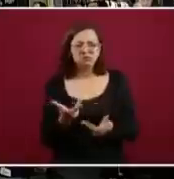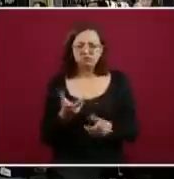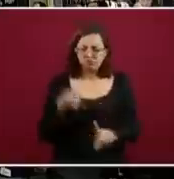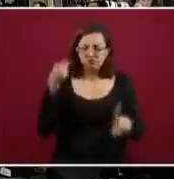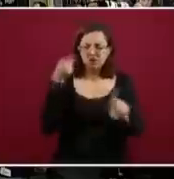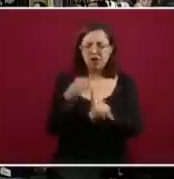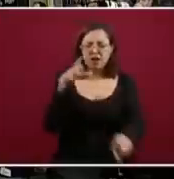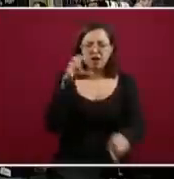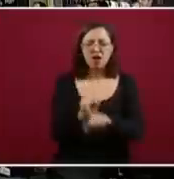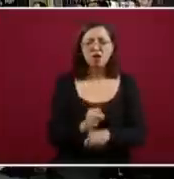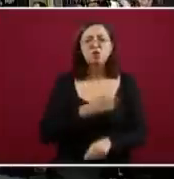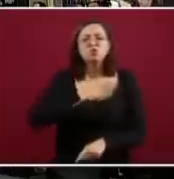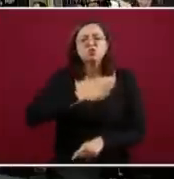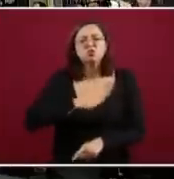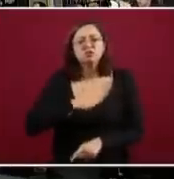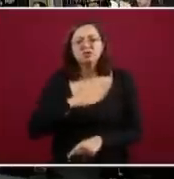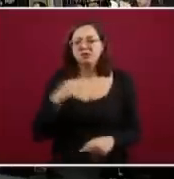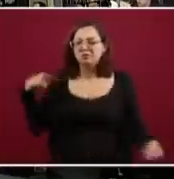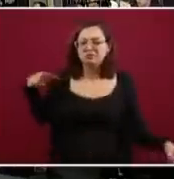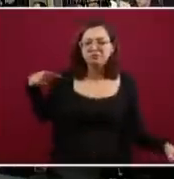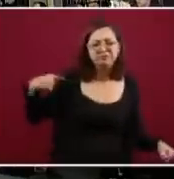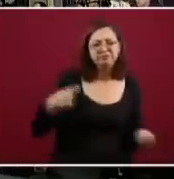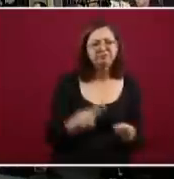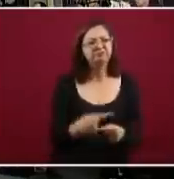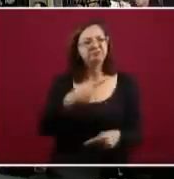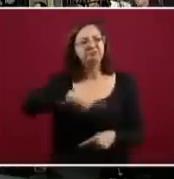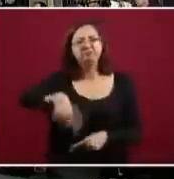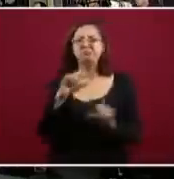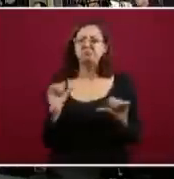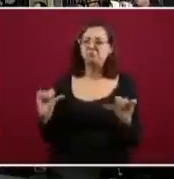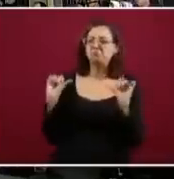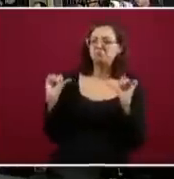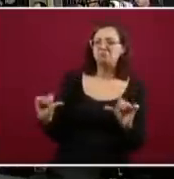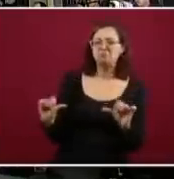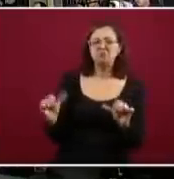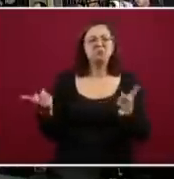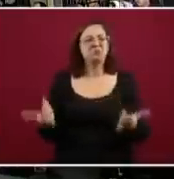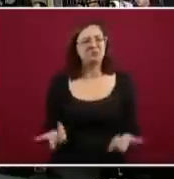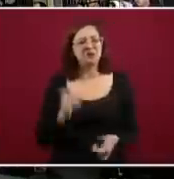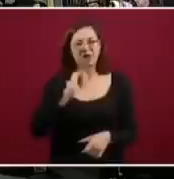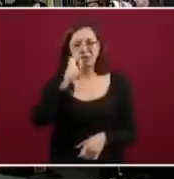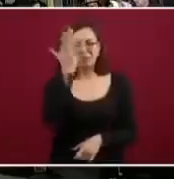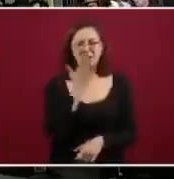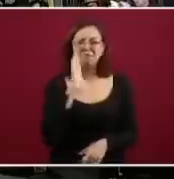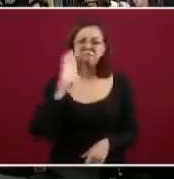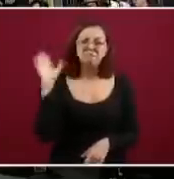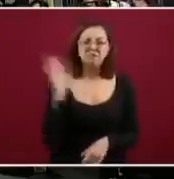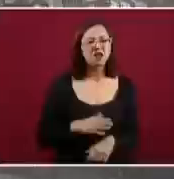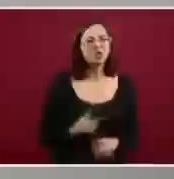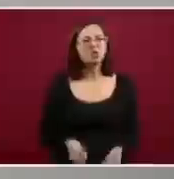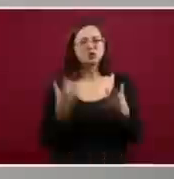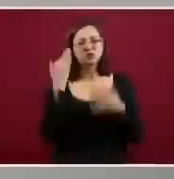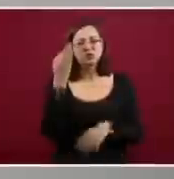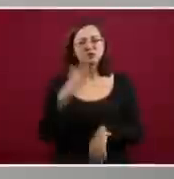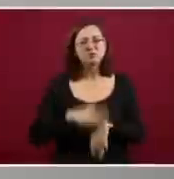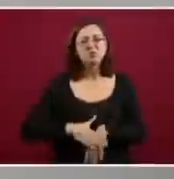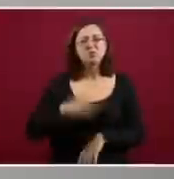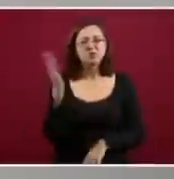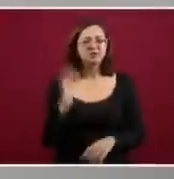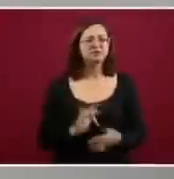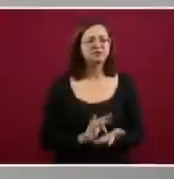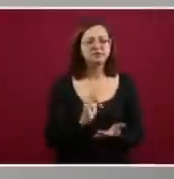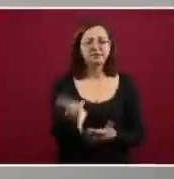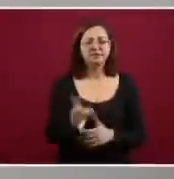hasta cuando este tipo de servidores públicos seguirán empañando la imagen de la 4t gracias si en el caso